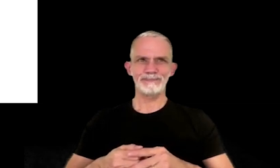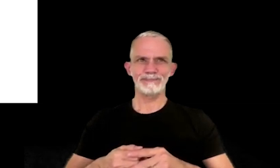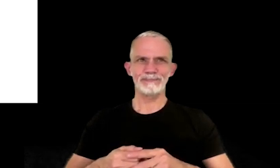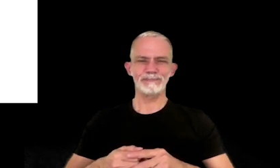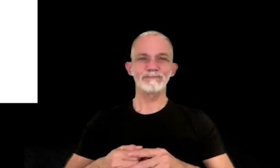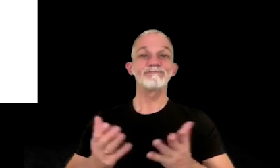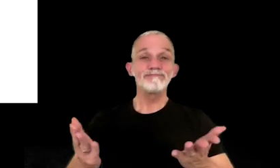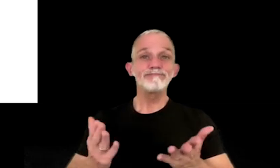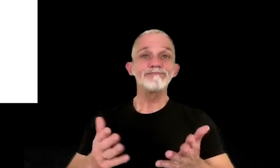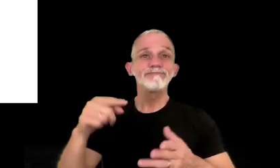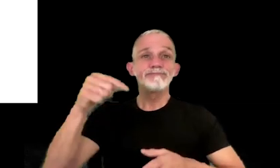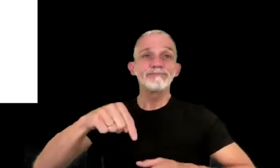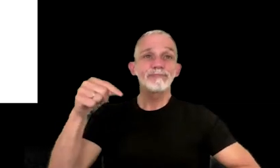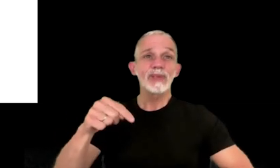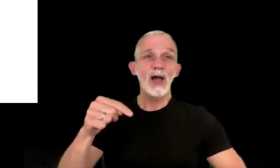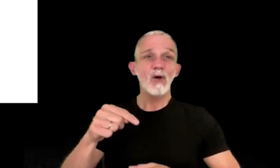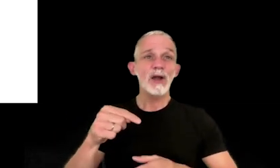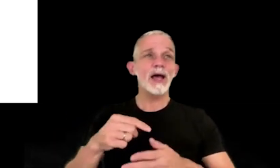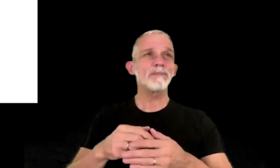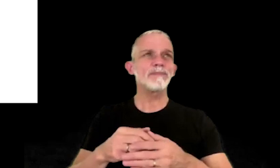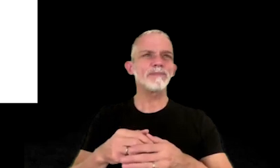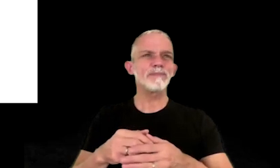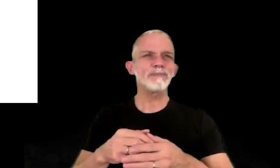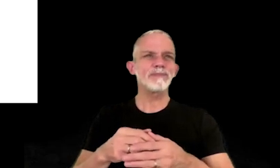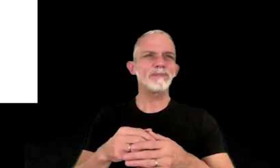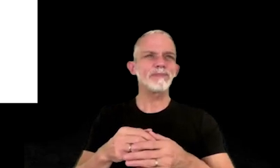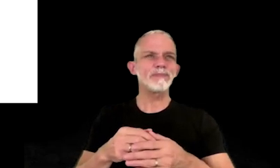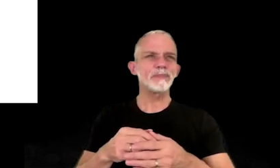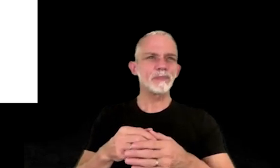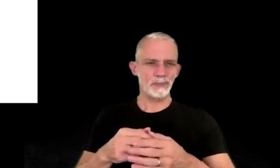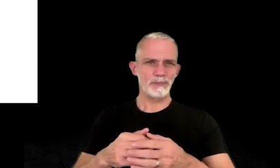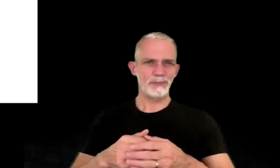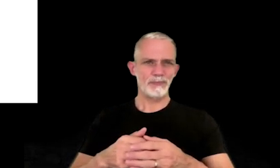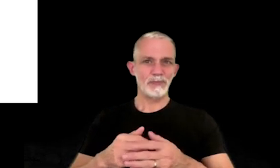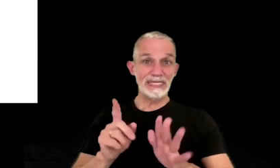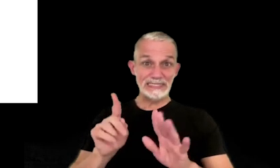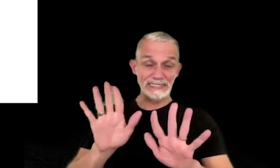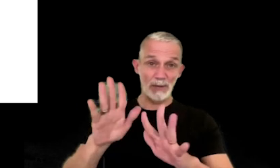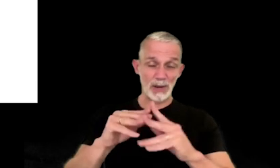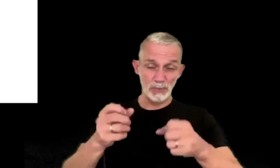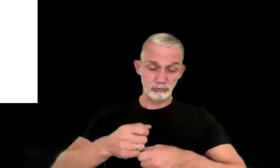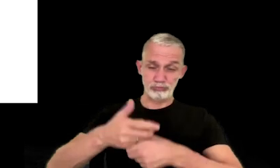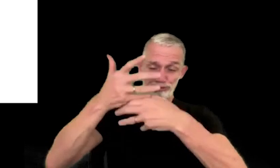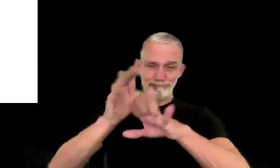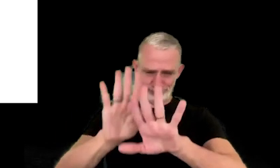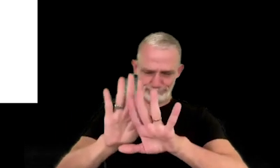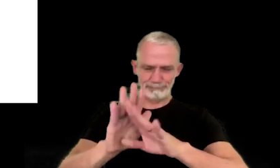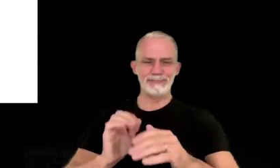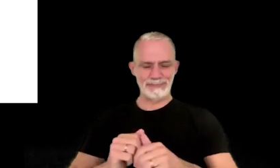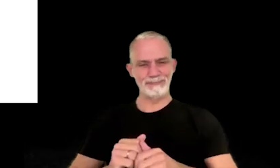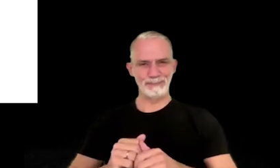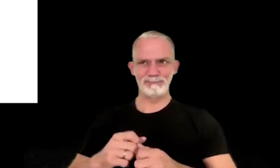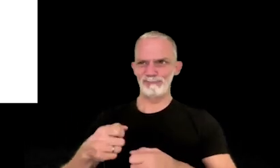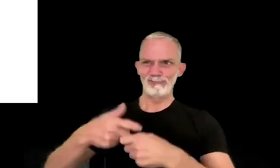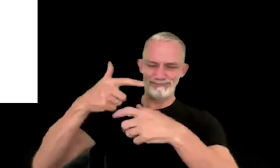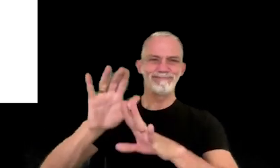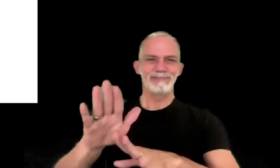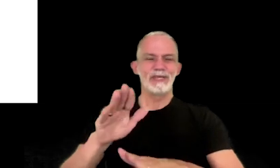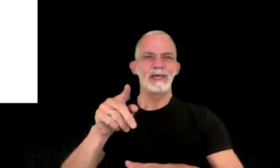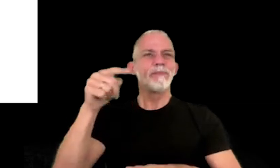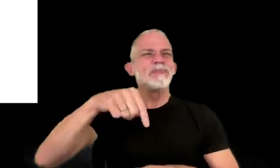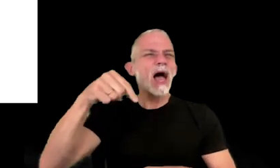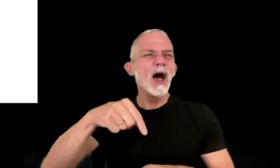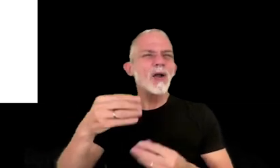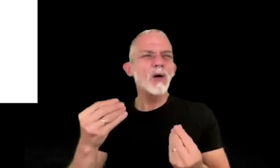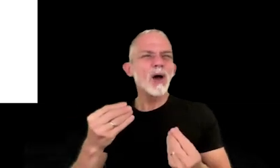A continuación, sí, a ver, esperen que se fue muy rápido, ahí está. A continuación